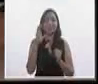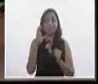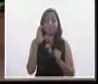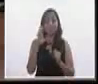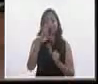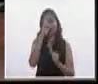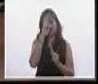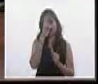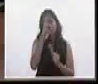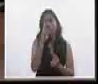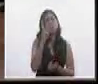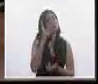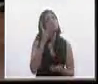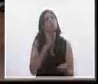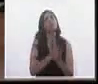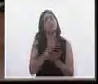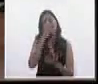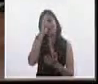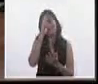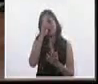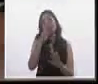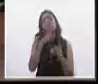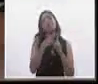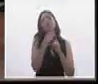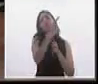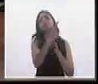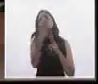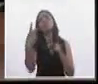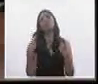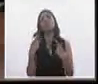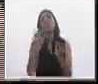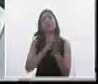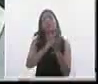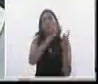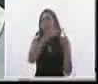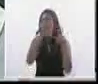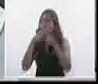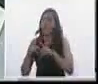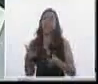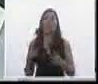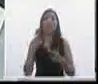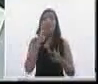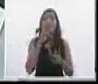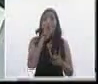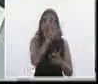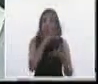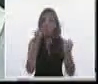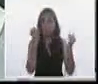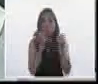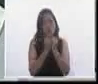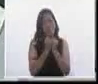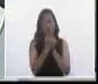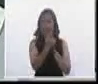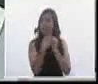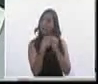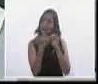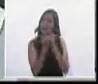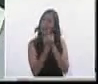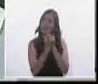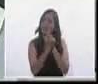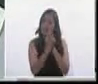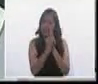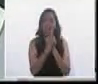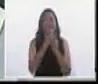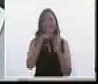el respeto no el respeto que tengamos hacia las personas con discapacidad el que las veamos como nuestros iguales el que empecemos